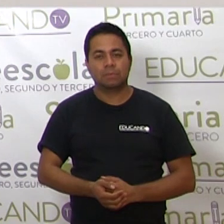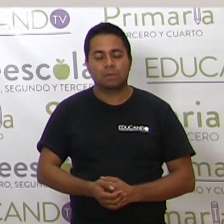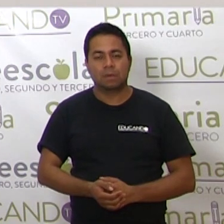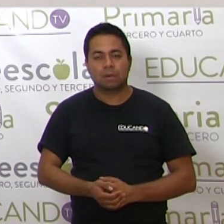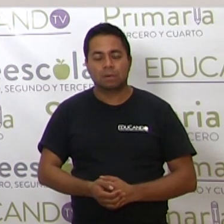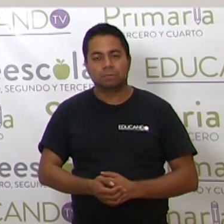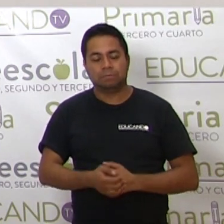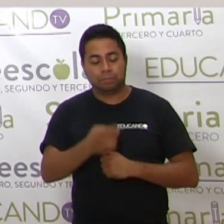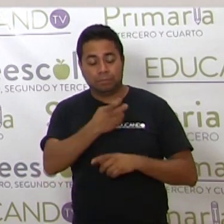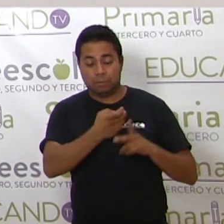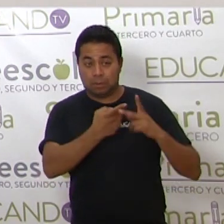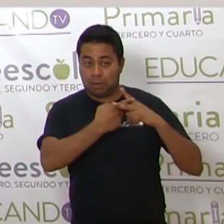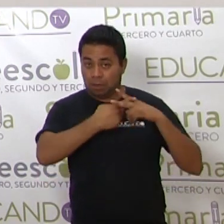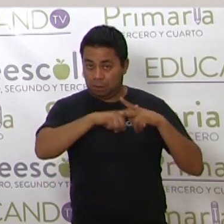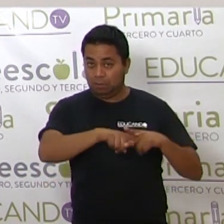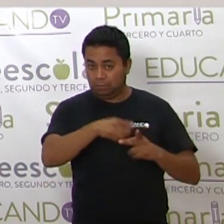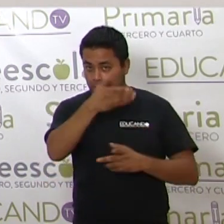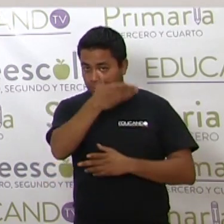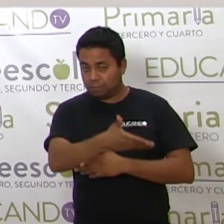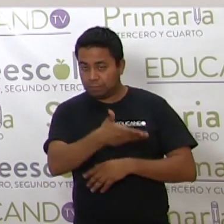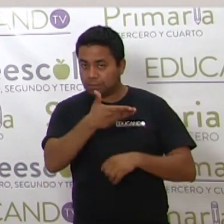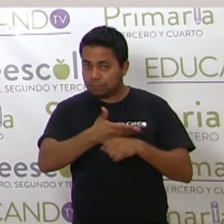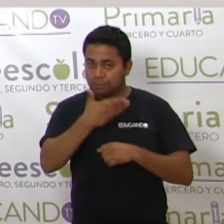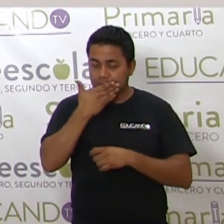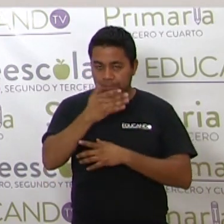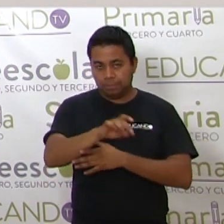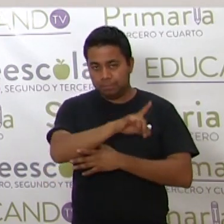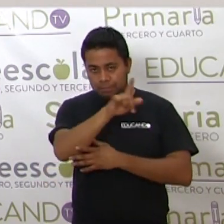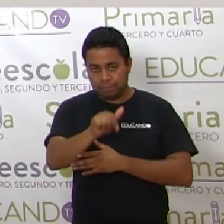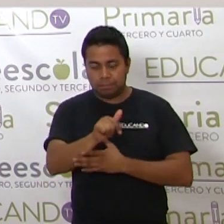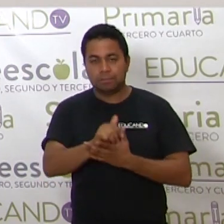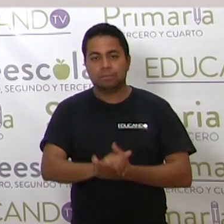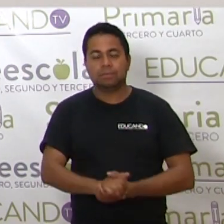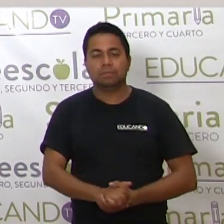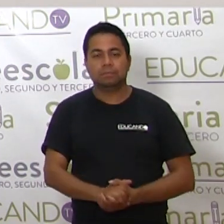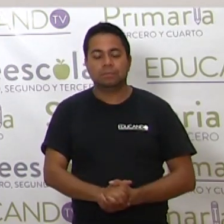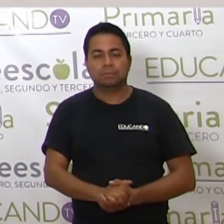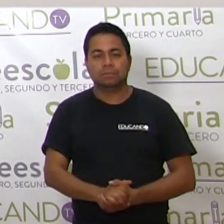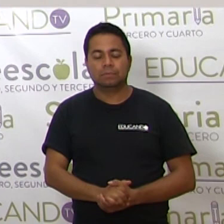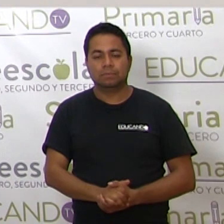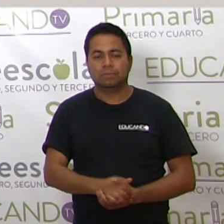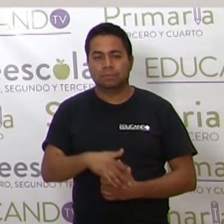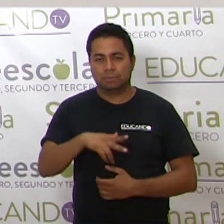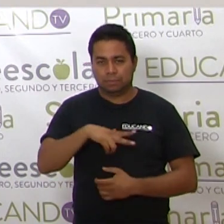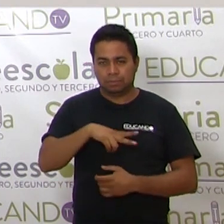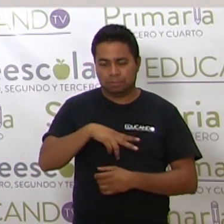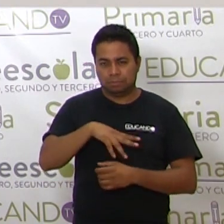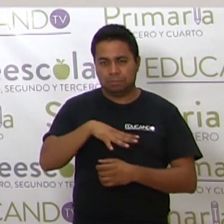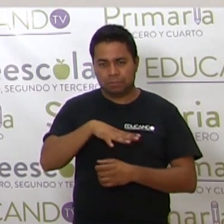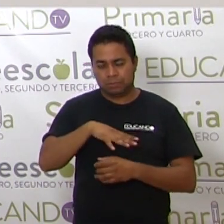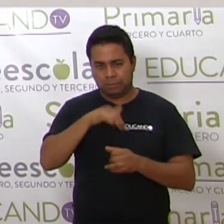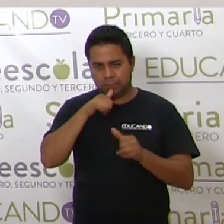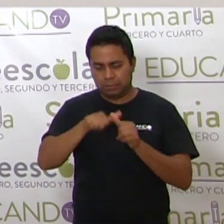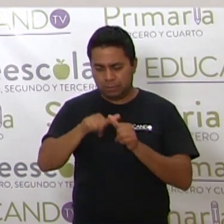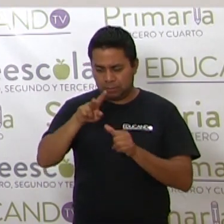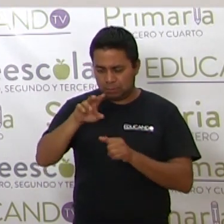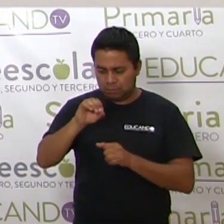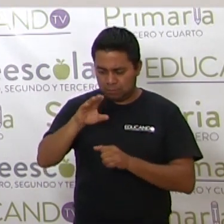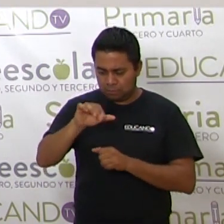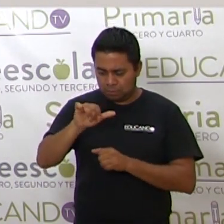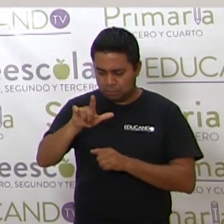con esta empezamos muy bien luego una vocal sí cual